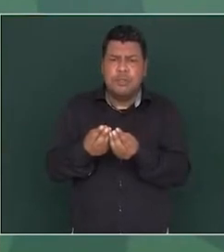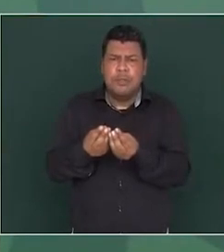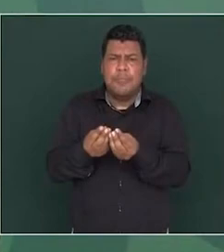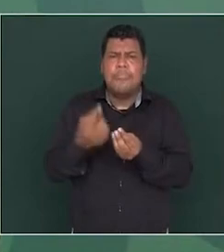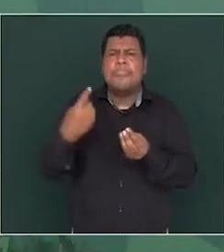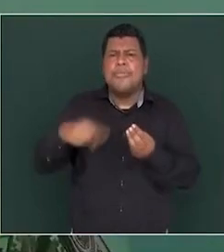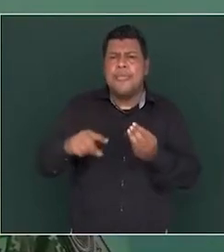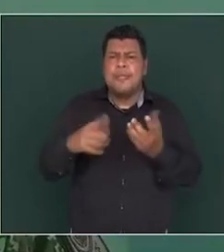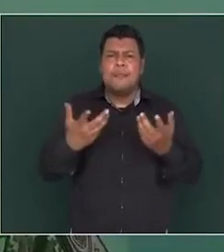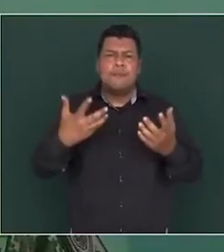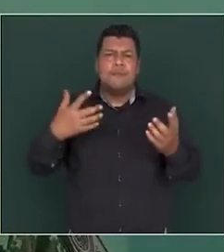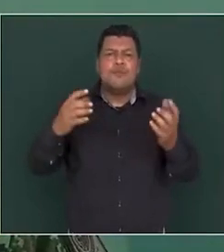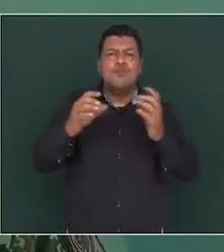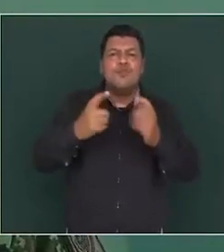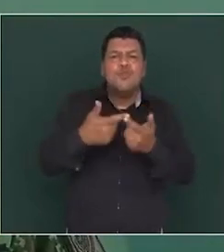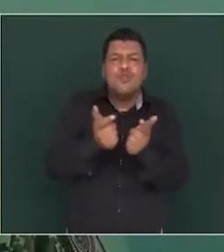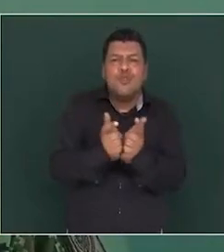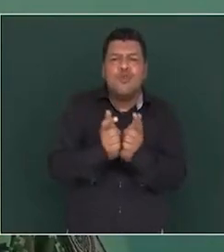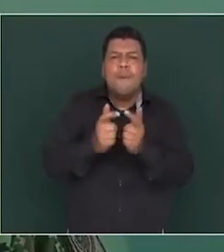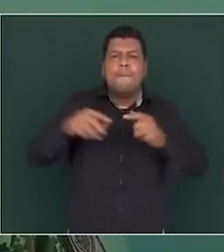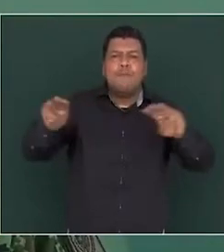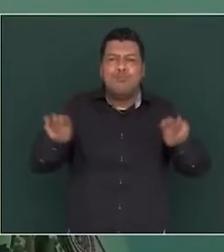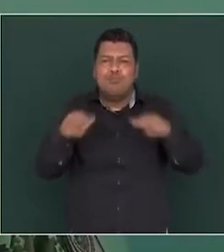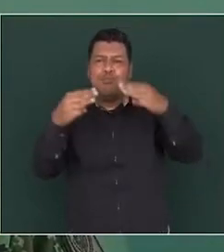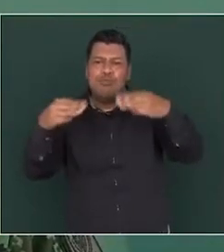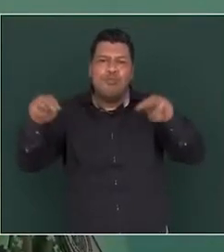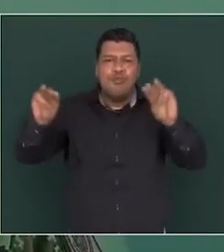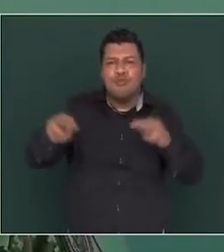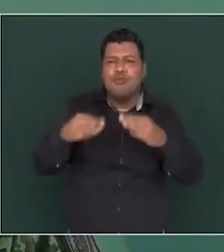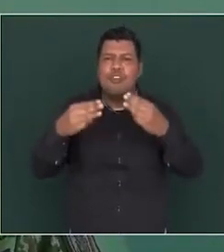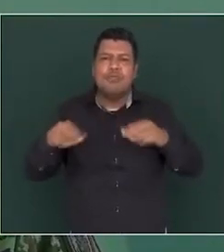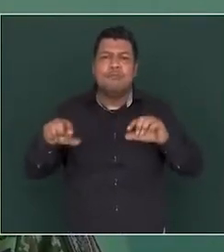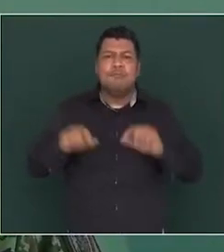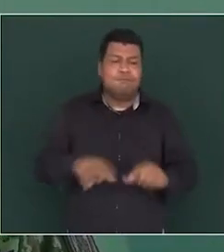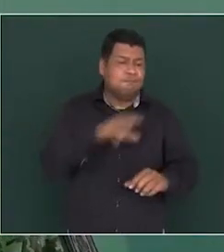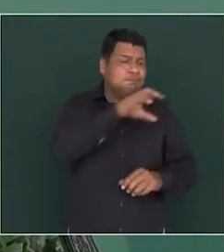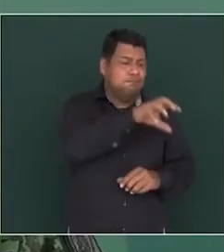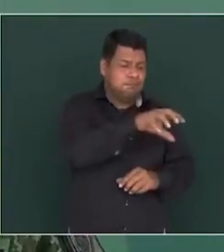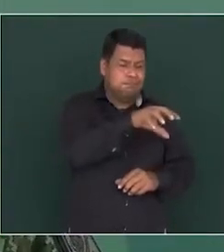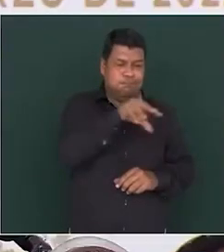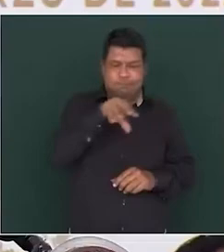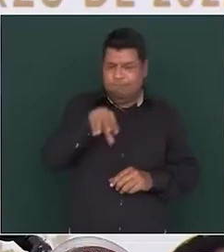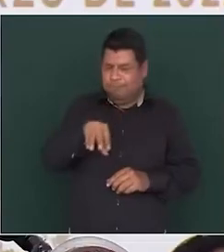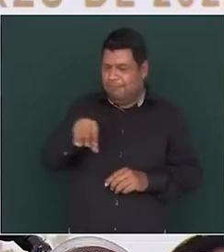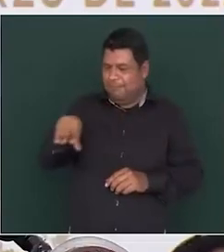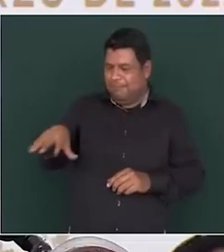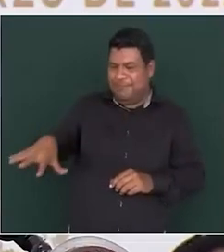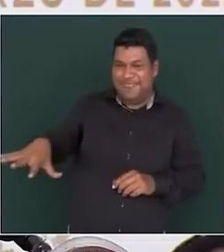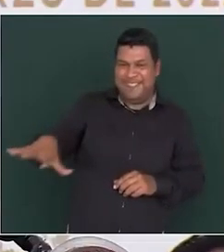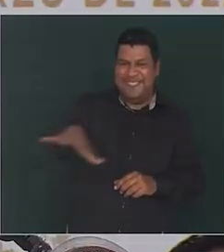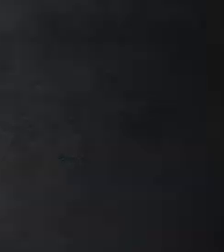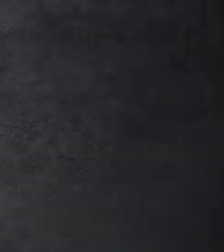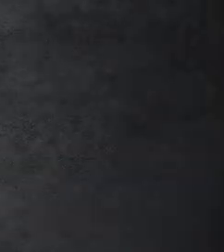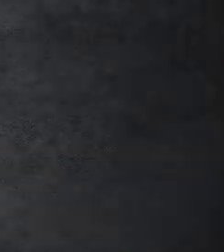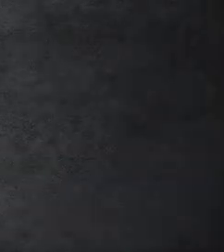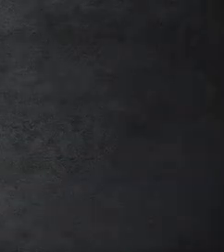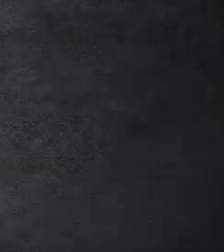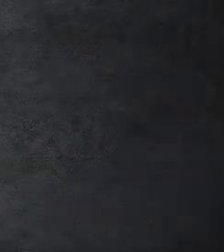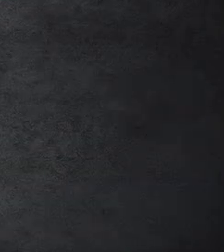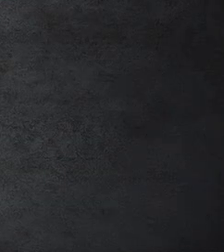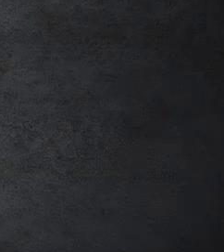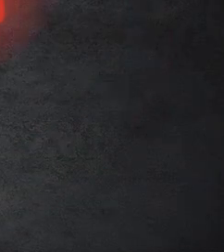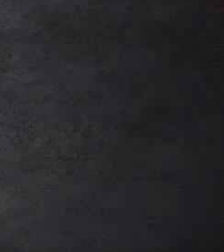conforman organizaciones musicales que estarán presentes en diferentes partes de la terminal.